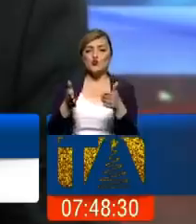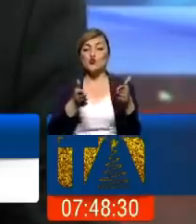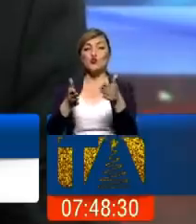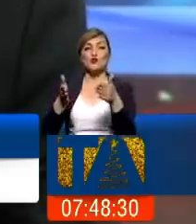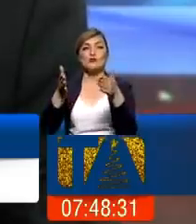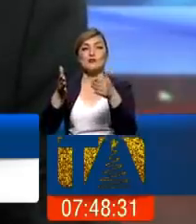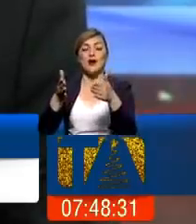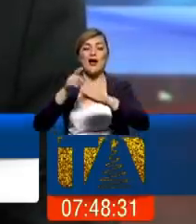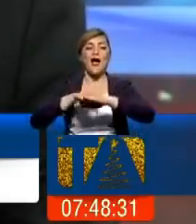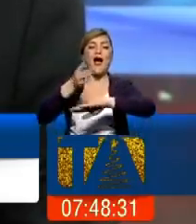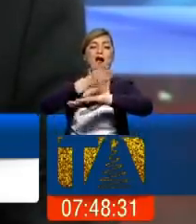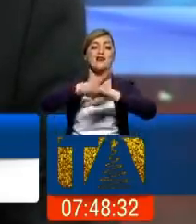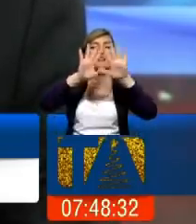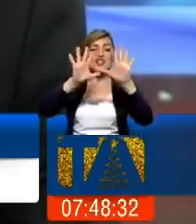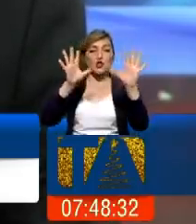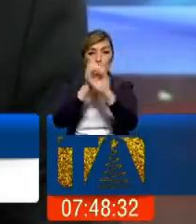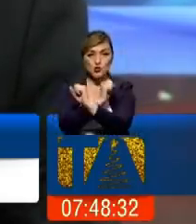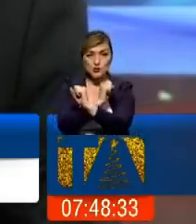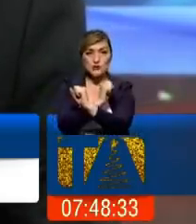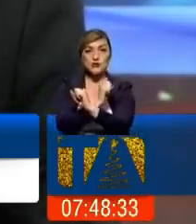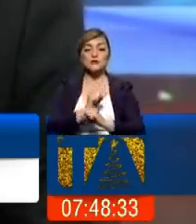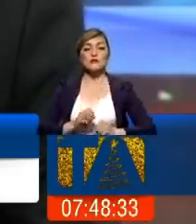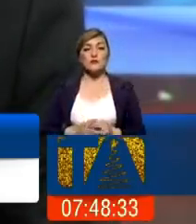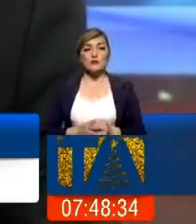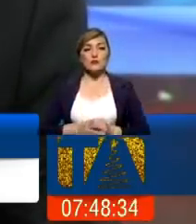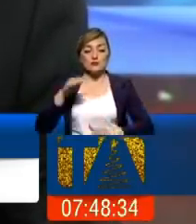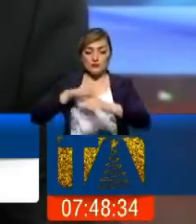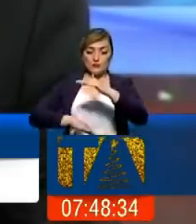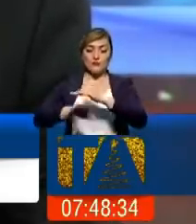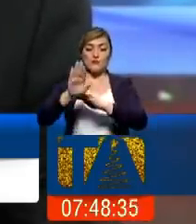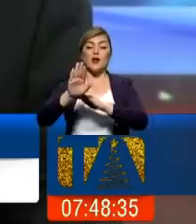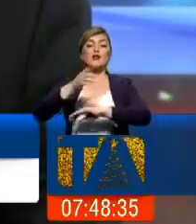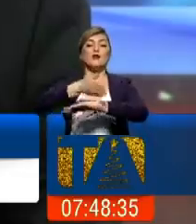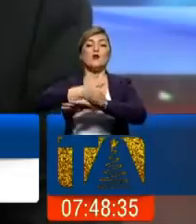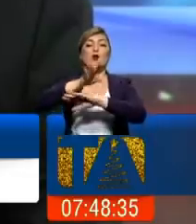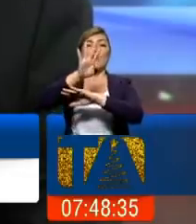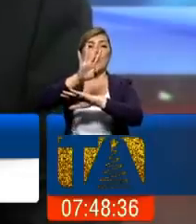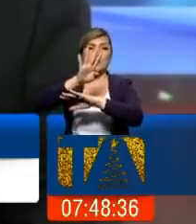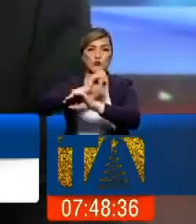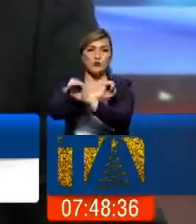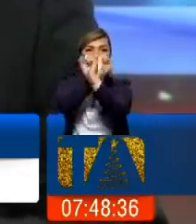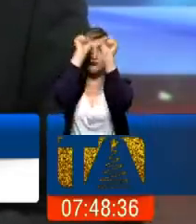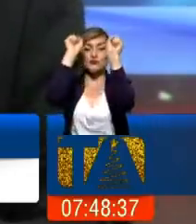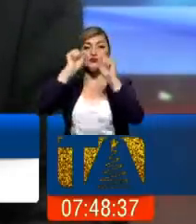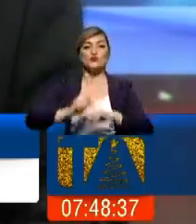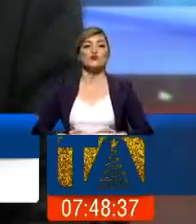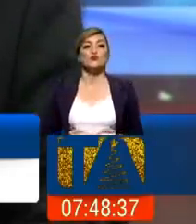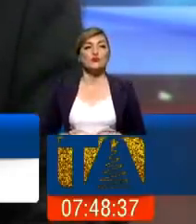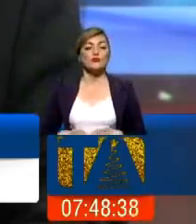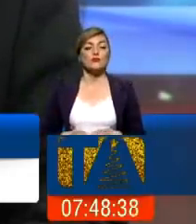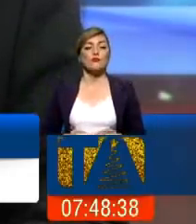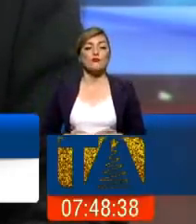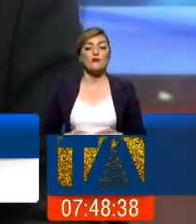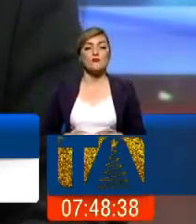sean salgan antes de las 10 de la noche e ingresen después de las 4 de la mañana. Tampoco